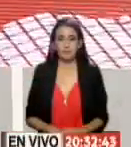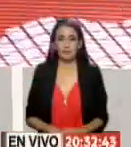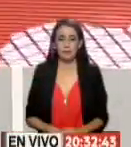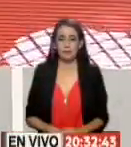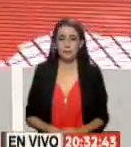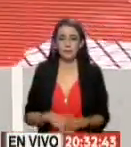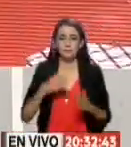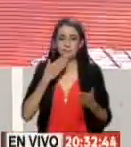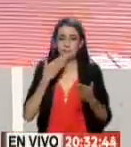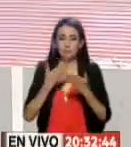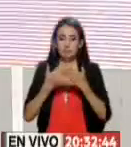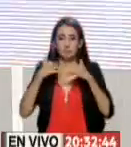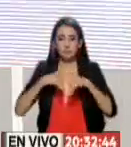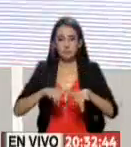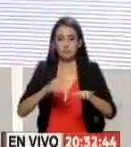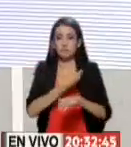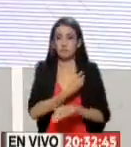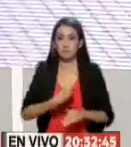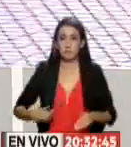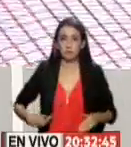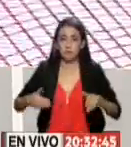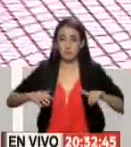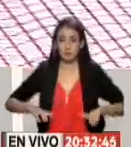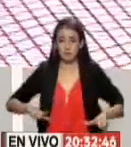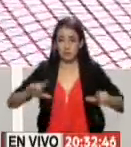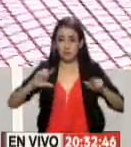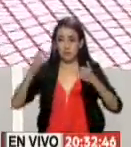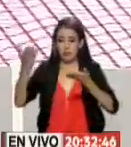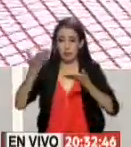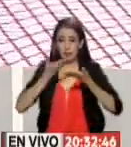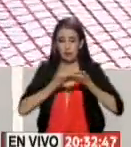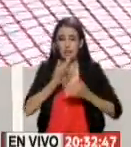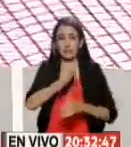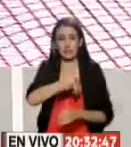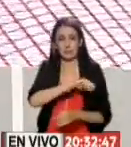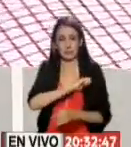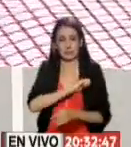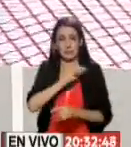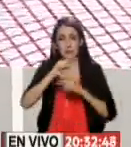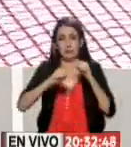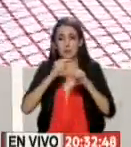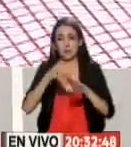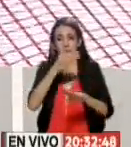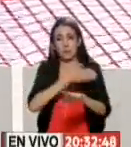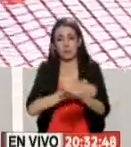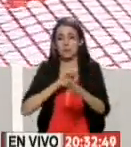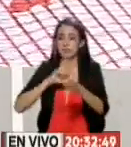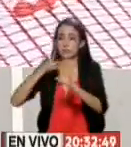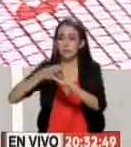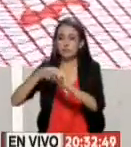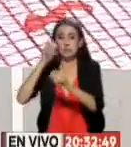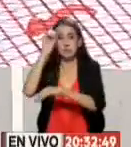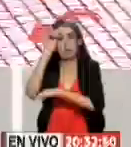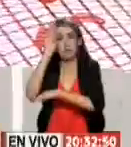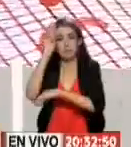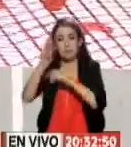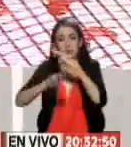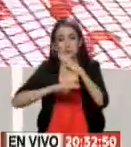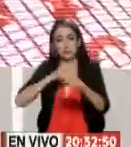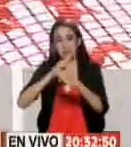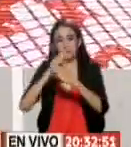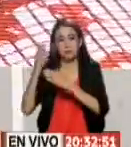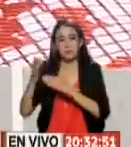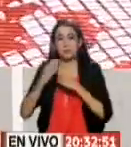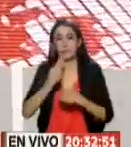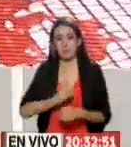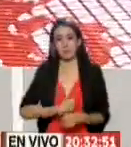Gracias por seguir con nosotros. El presidente Lenín Moreno arribó este viernes a España tras su participación en el Foro Económico Mundial en Davos, Suiza. En